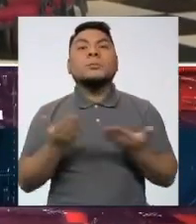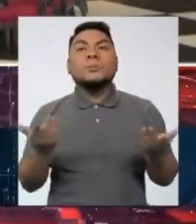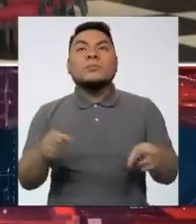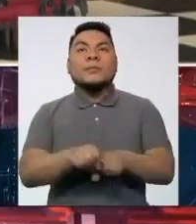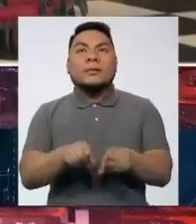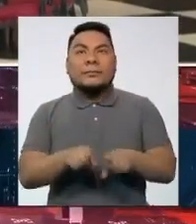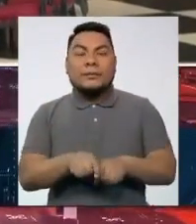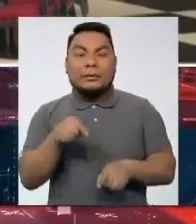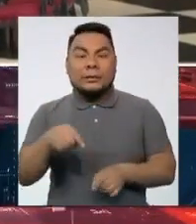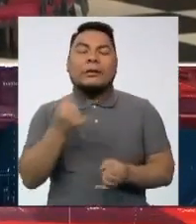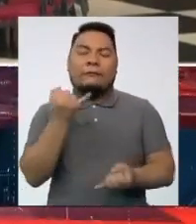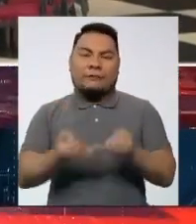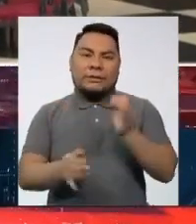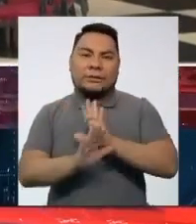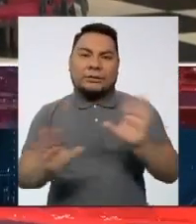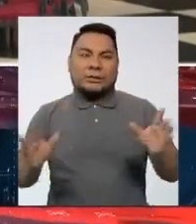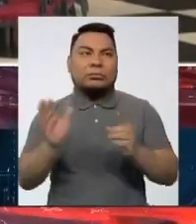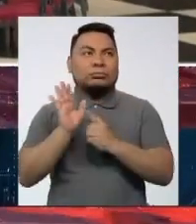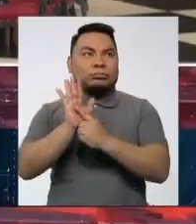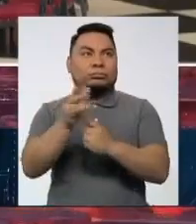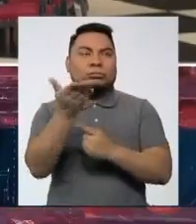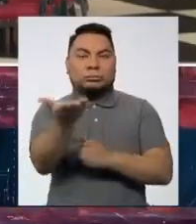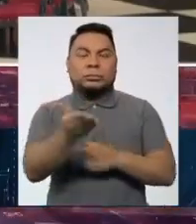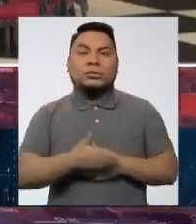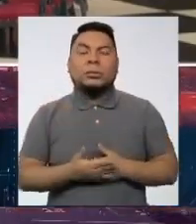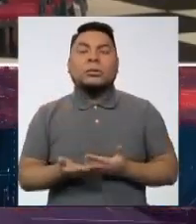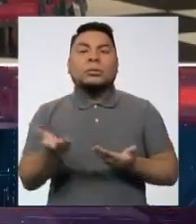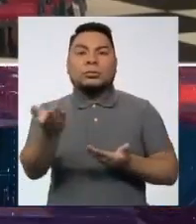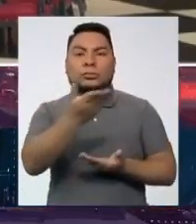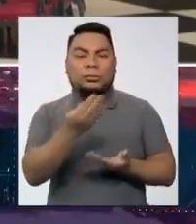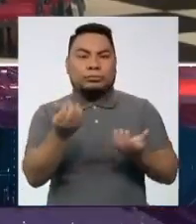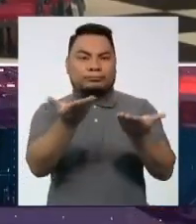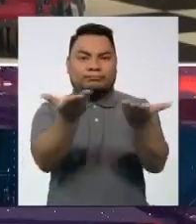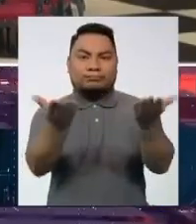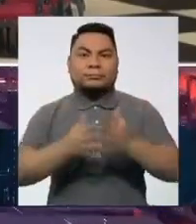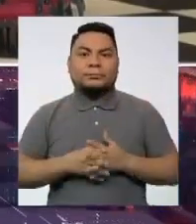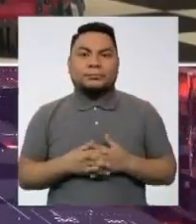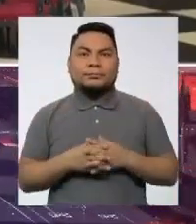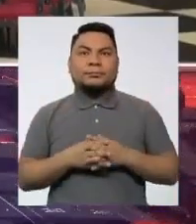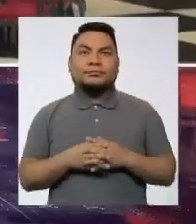concluimos esta transmisión, compañeros, adelante con ustedes en estudios.